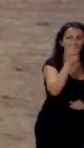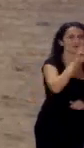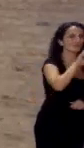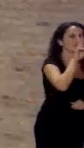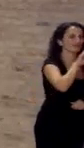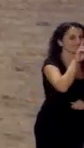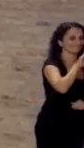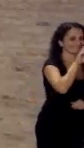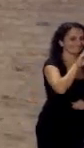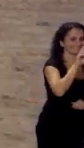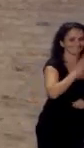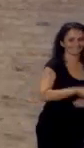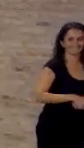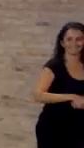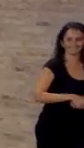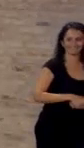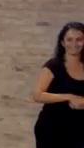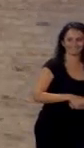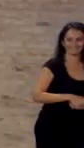chica que